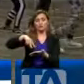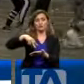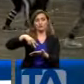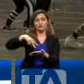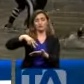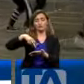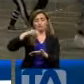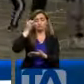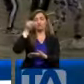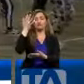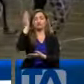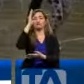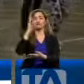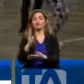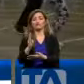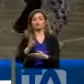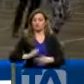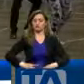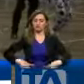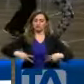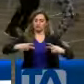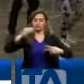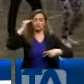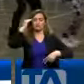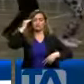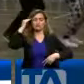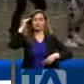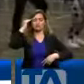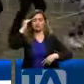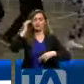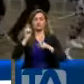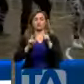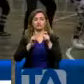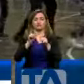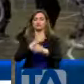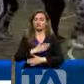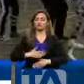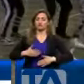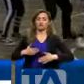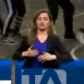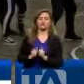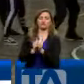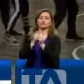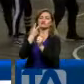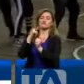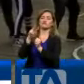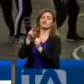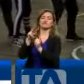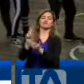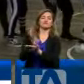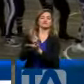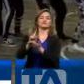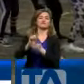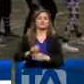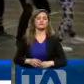los tiempos, porque seguro vivirá en la memoria de quienes disfrutaron de sus actuaciones.